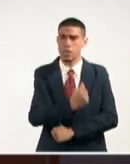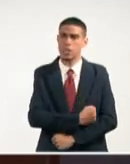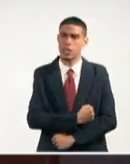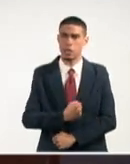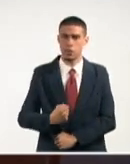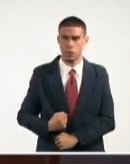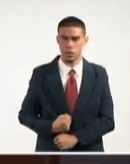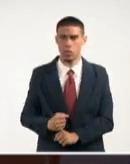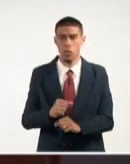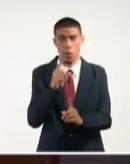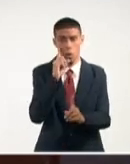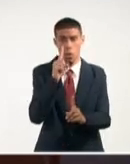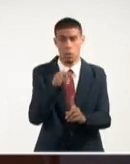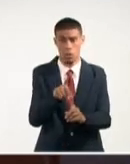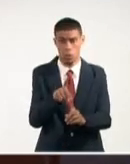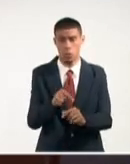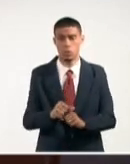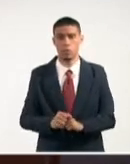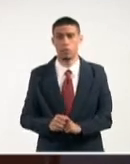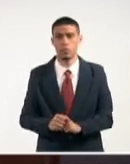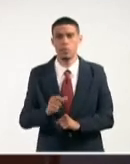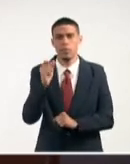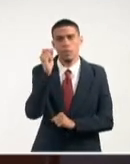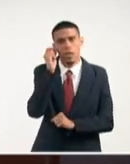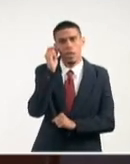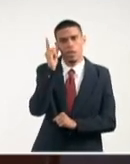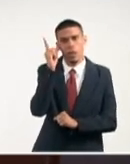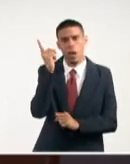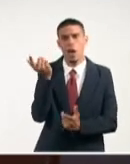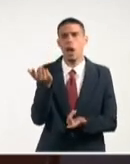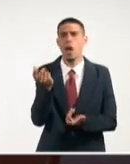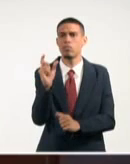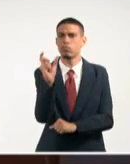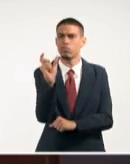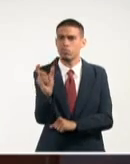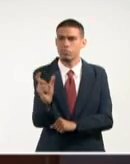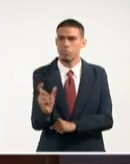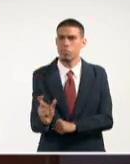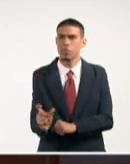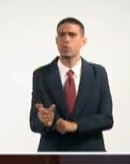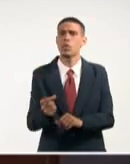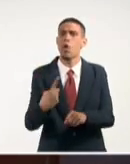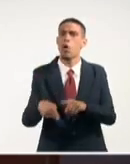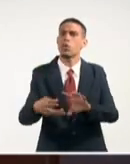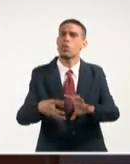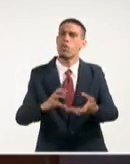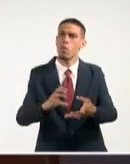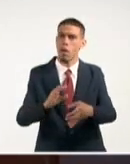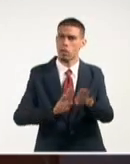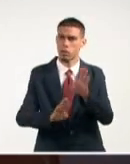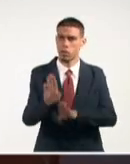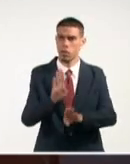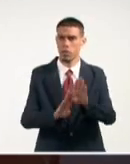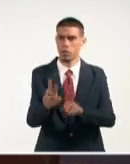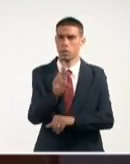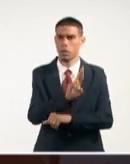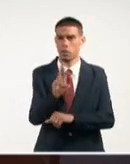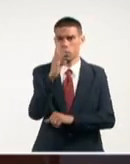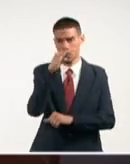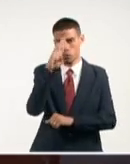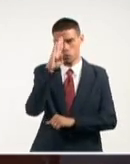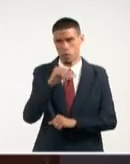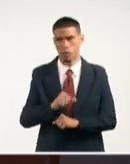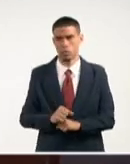los objetivos, ideas, conceptos y estrategias, a lo que se llega